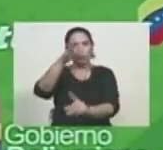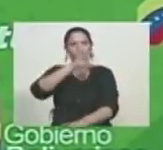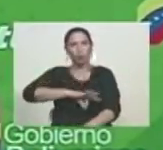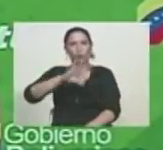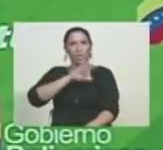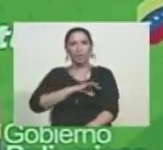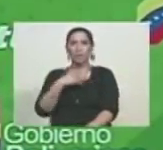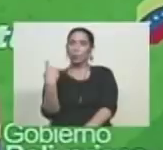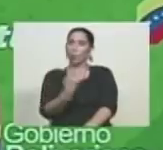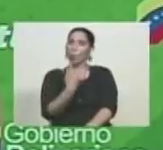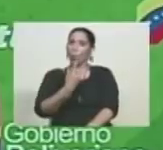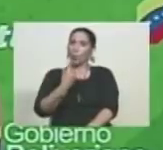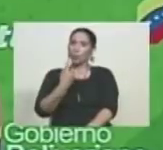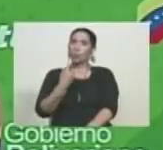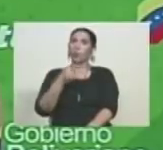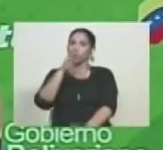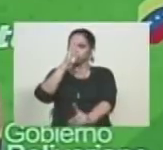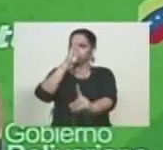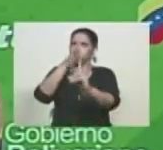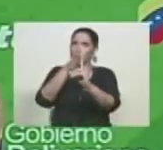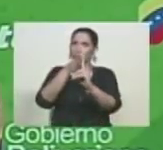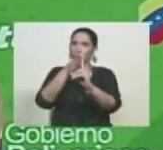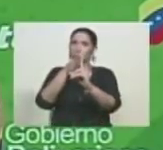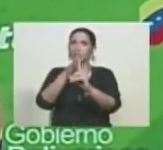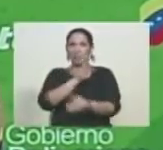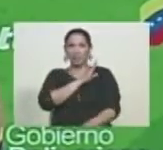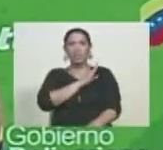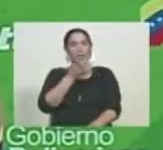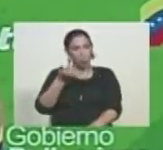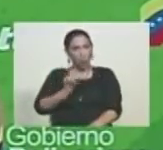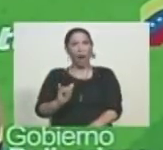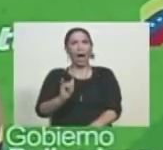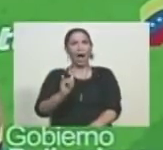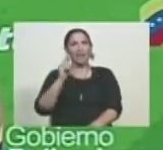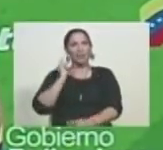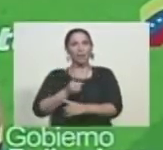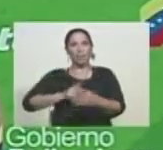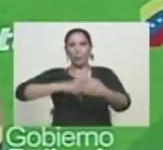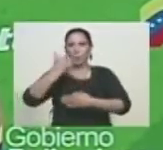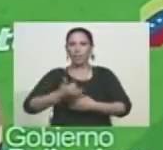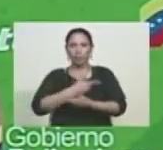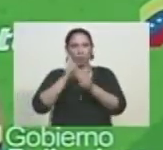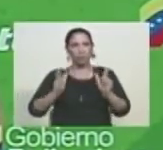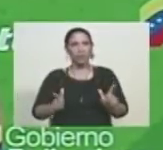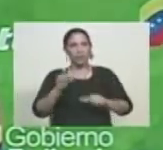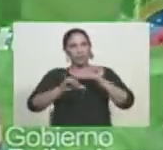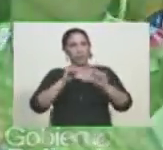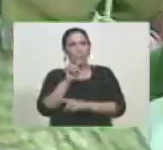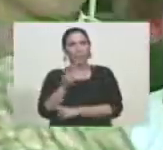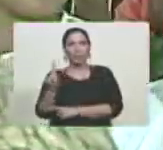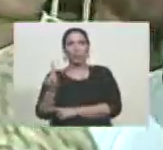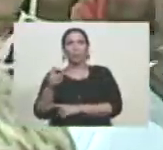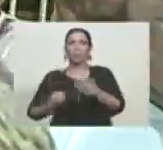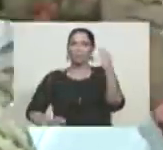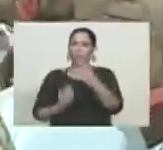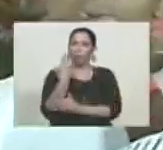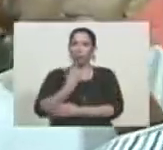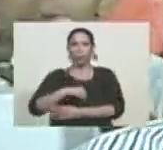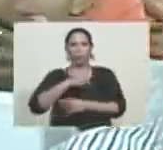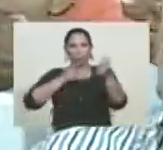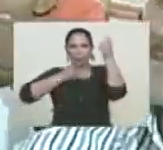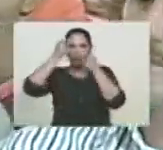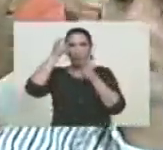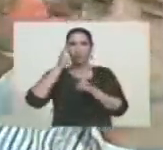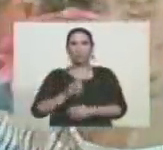es el único rumbo que yo tengo y que debe tener este proyecto libertador del siglo XXI, fundado por nuestro comandante